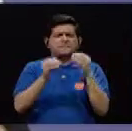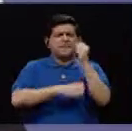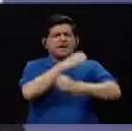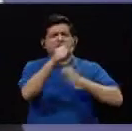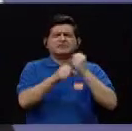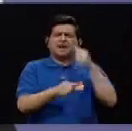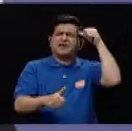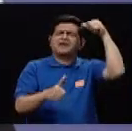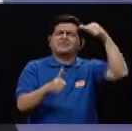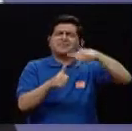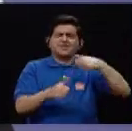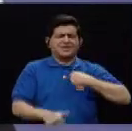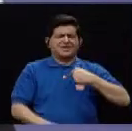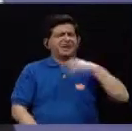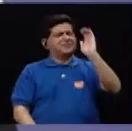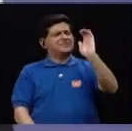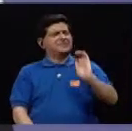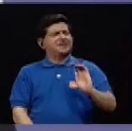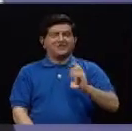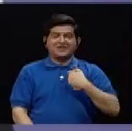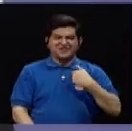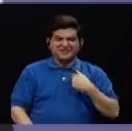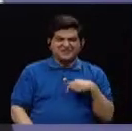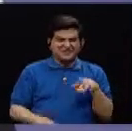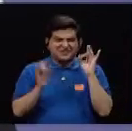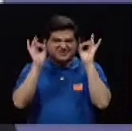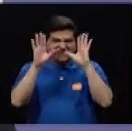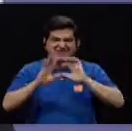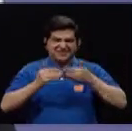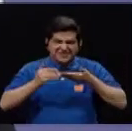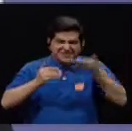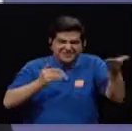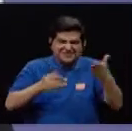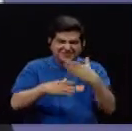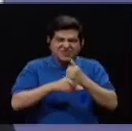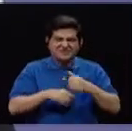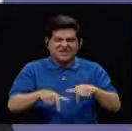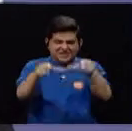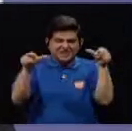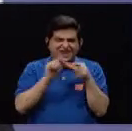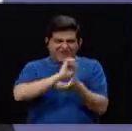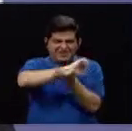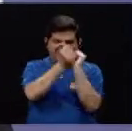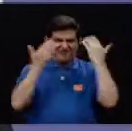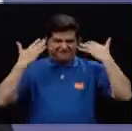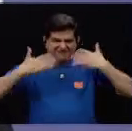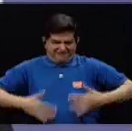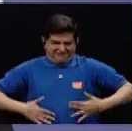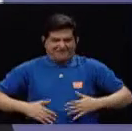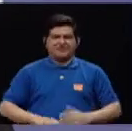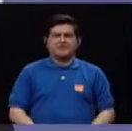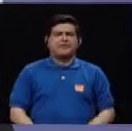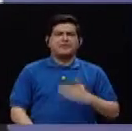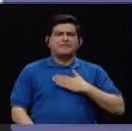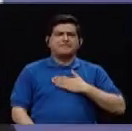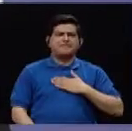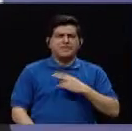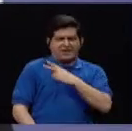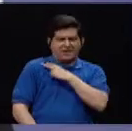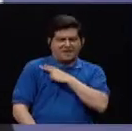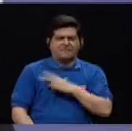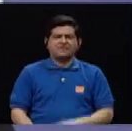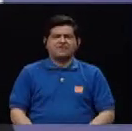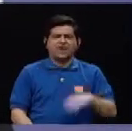más veteranos me recuerdan muy pequeñita haciendo travesuras en los camerinos. Incluso mi jefe